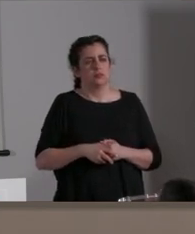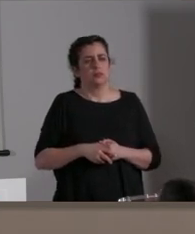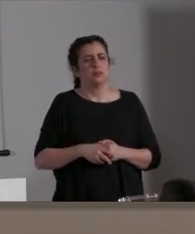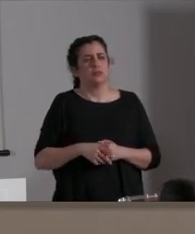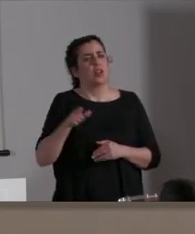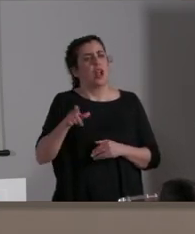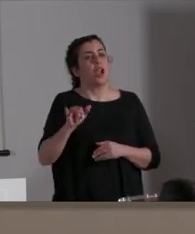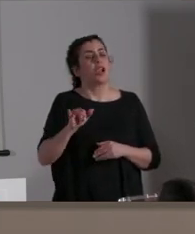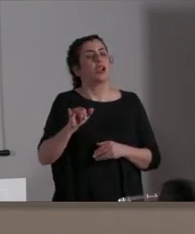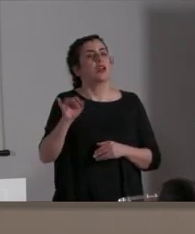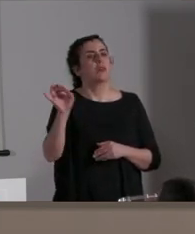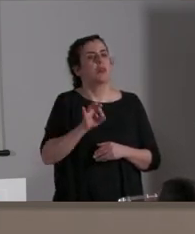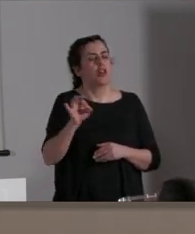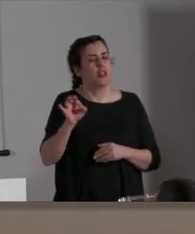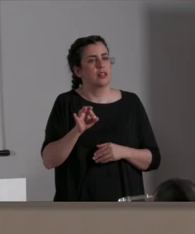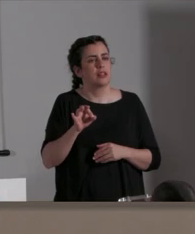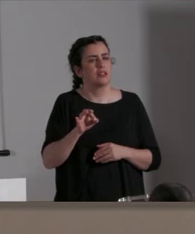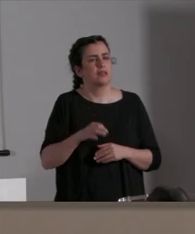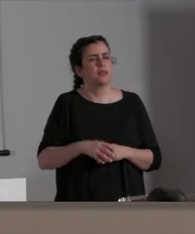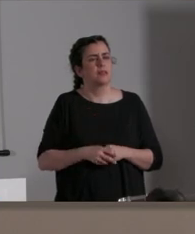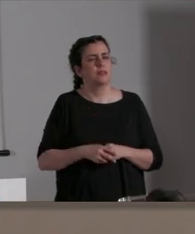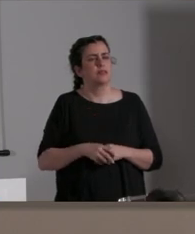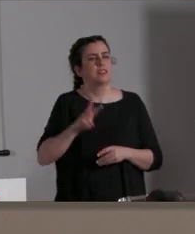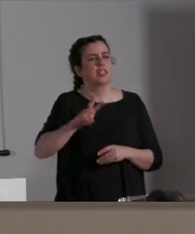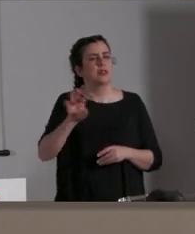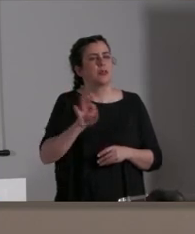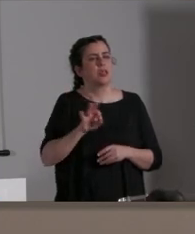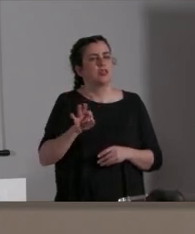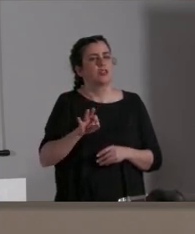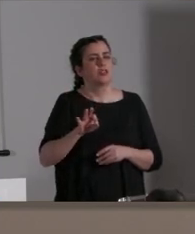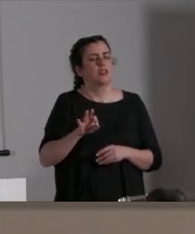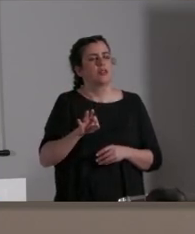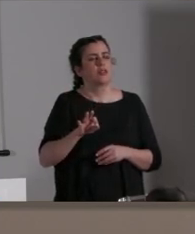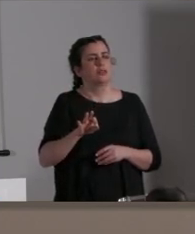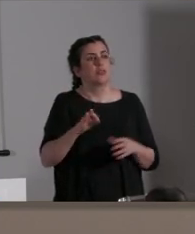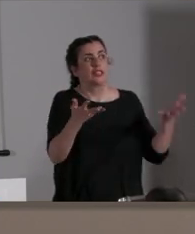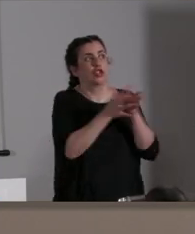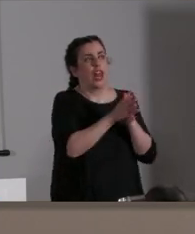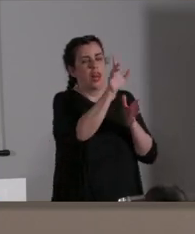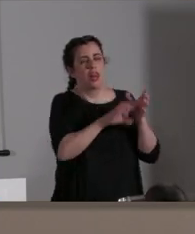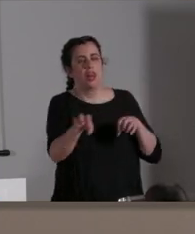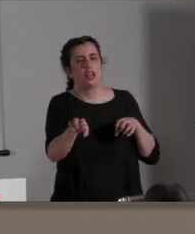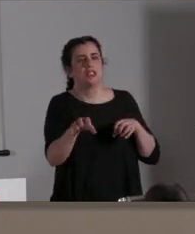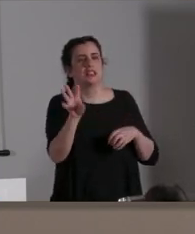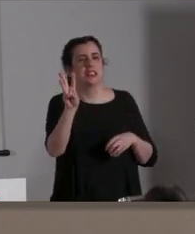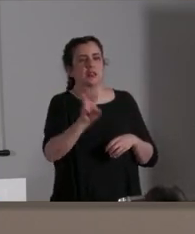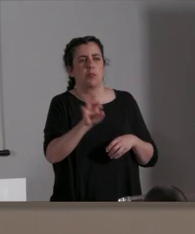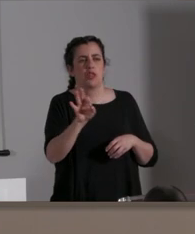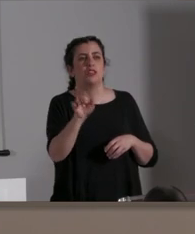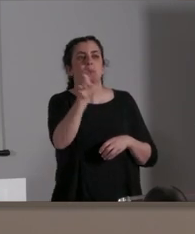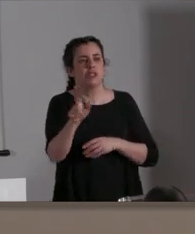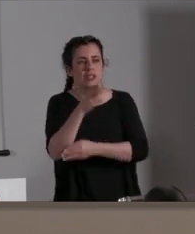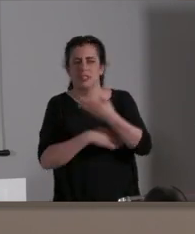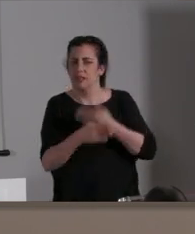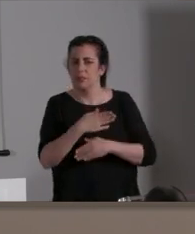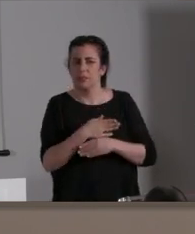por ciento de, que es menor al 33% del total, que son de más de 60 viviendas de personas con discapacidad, pero hay dos niveles de